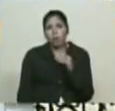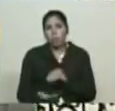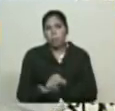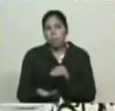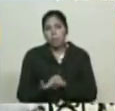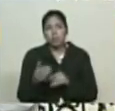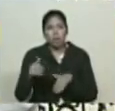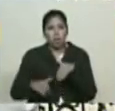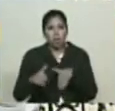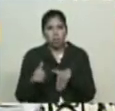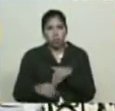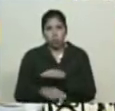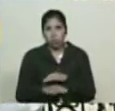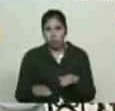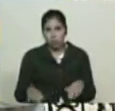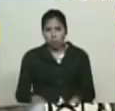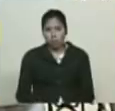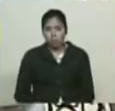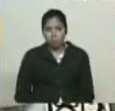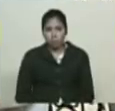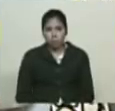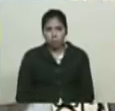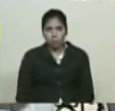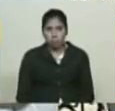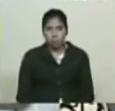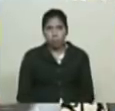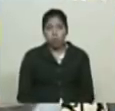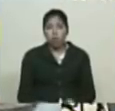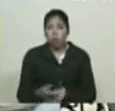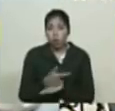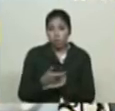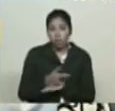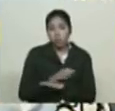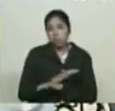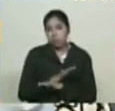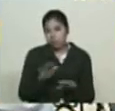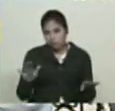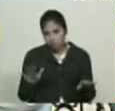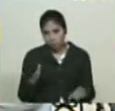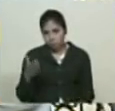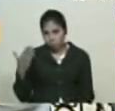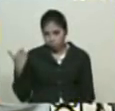dejaríamos renovados todos los poderes. Las gobernaciones ya fueron electas.